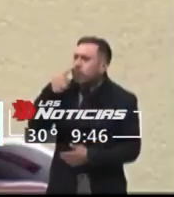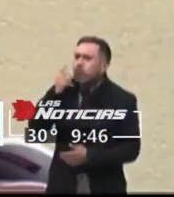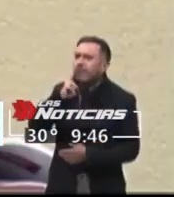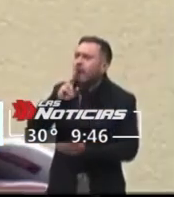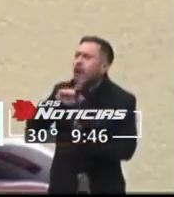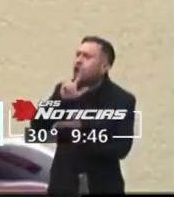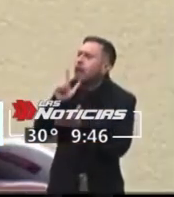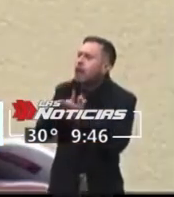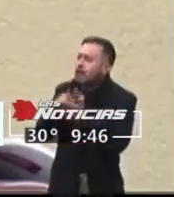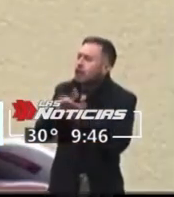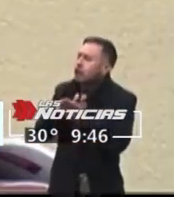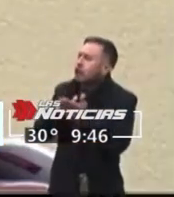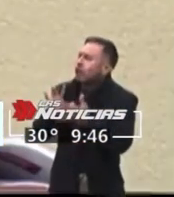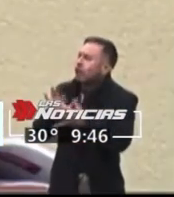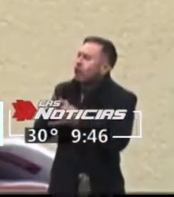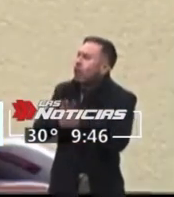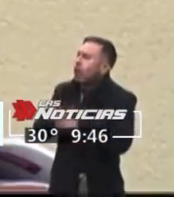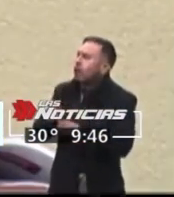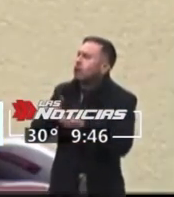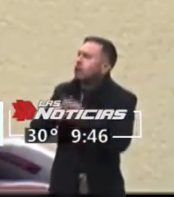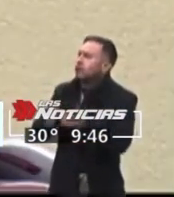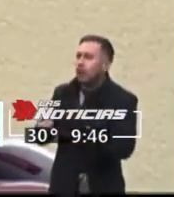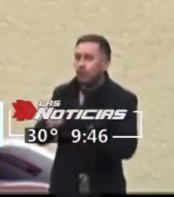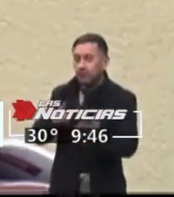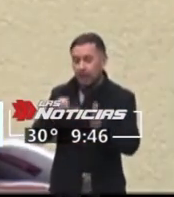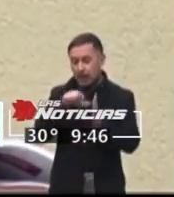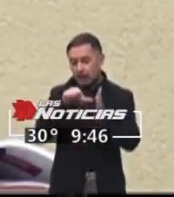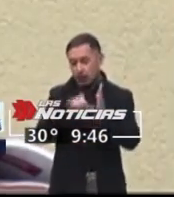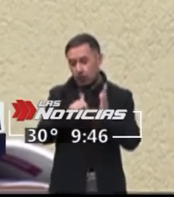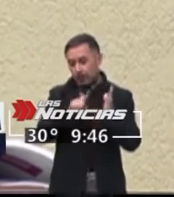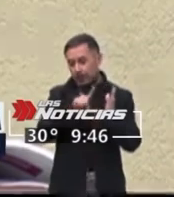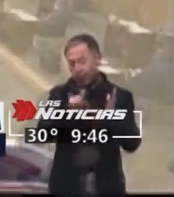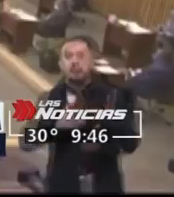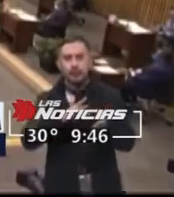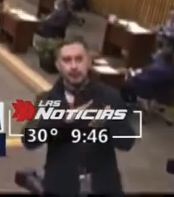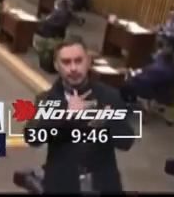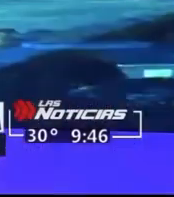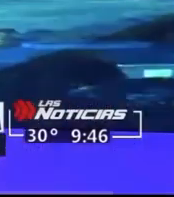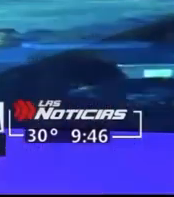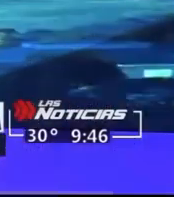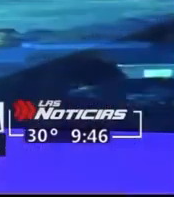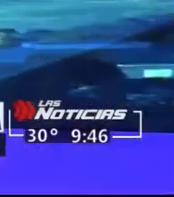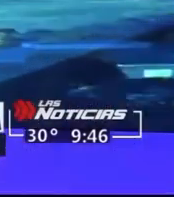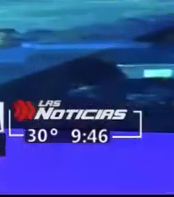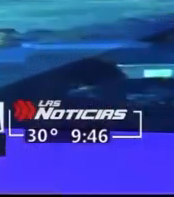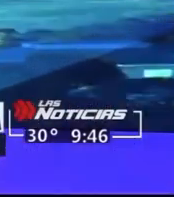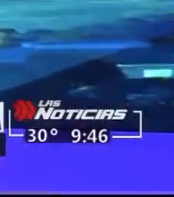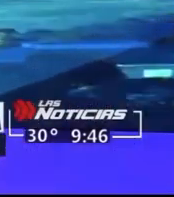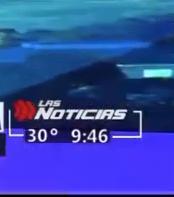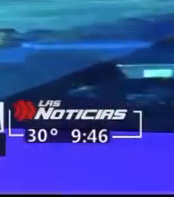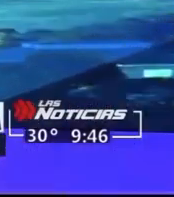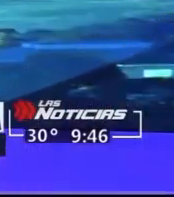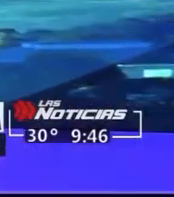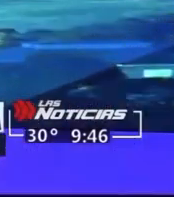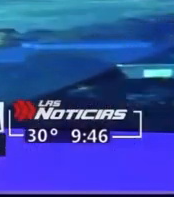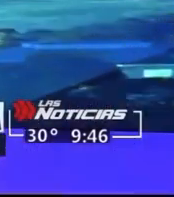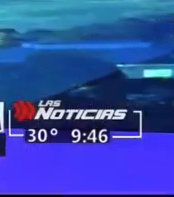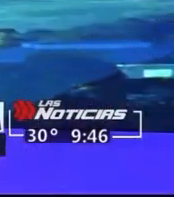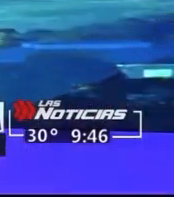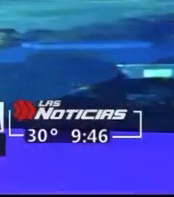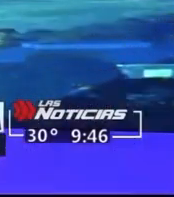decir sus puntos de vista los familiares de ramón garcía ramón como siempre muchas gracias y nos vemos aquí el próximo miércoles